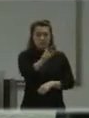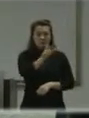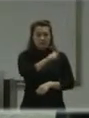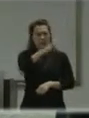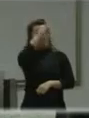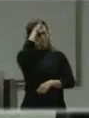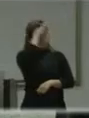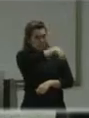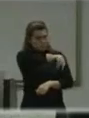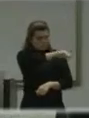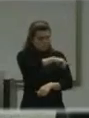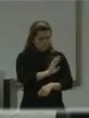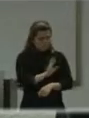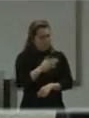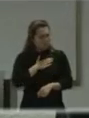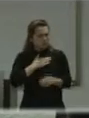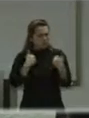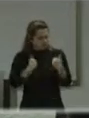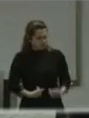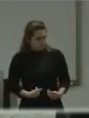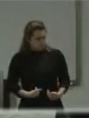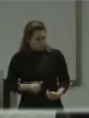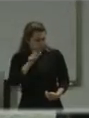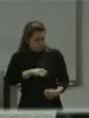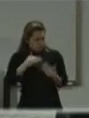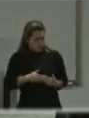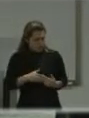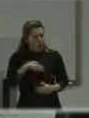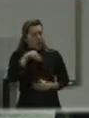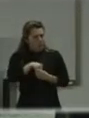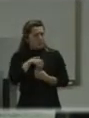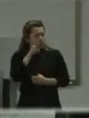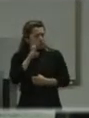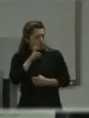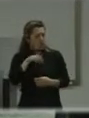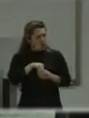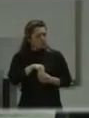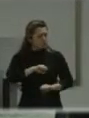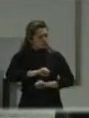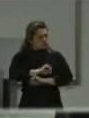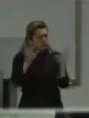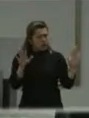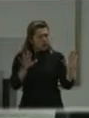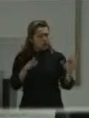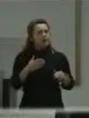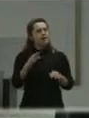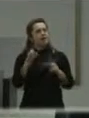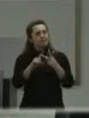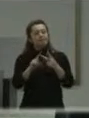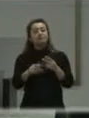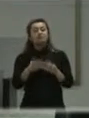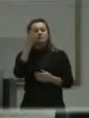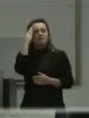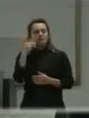personas con discapa tenemos esto allá sabemos sabe cómo protegernos